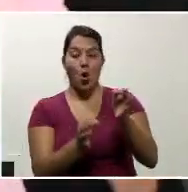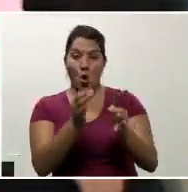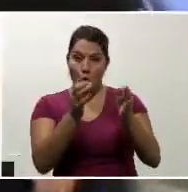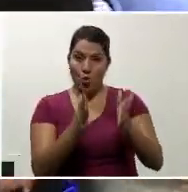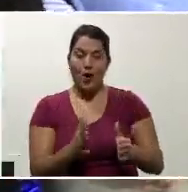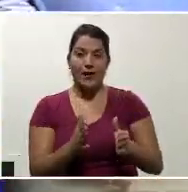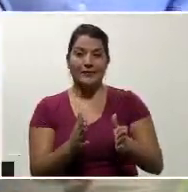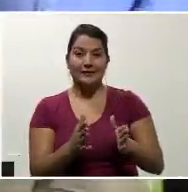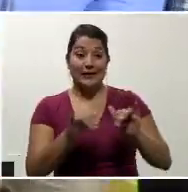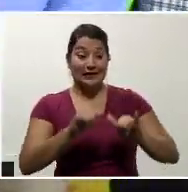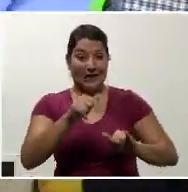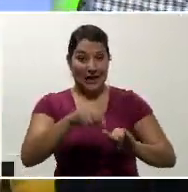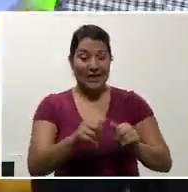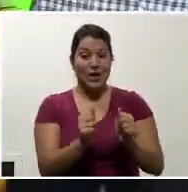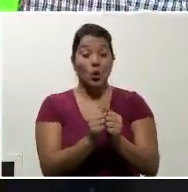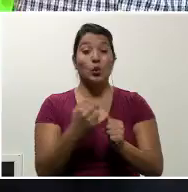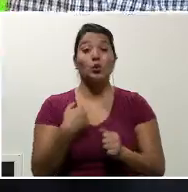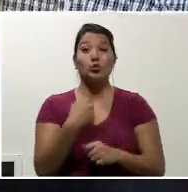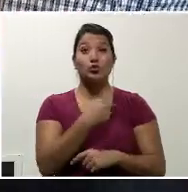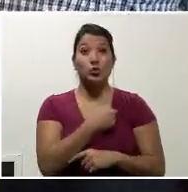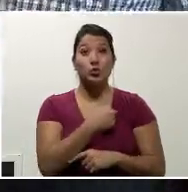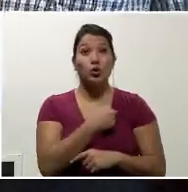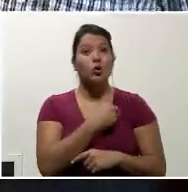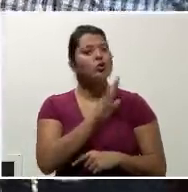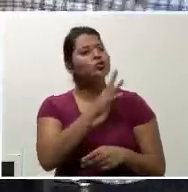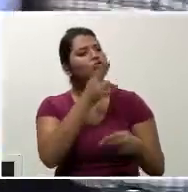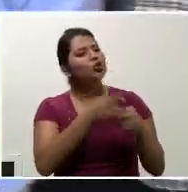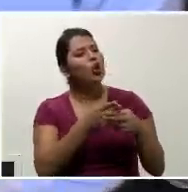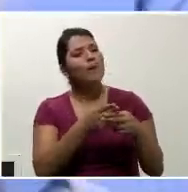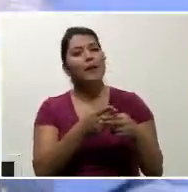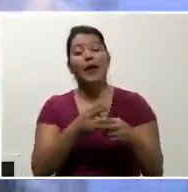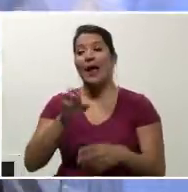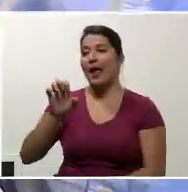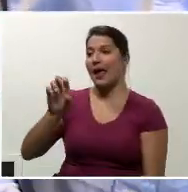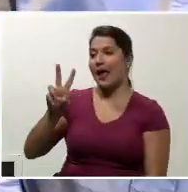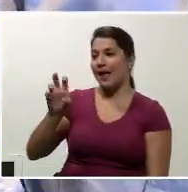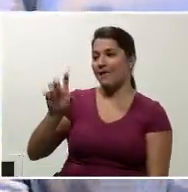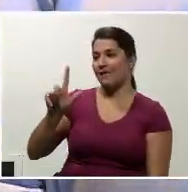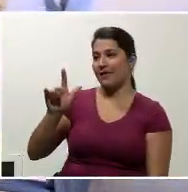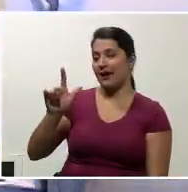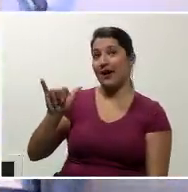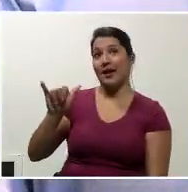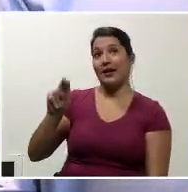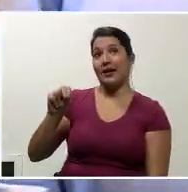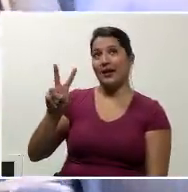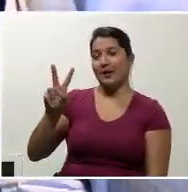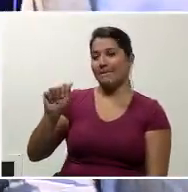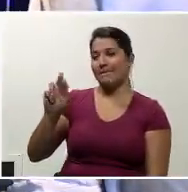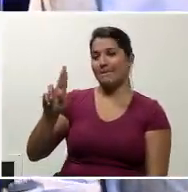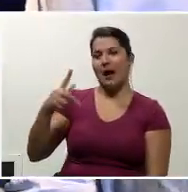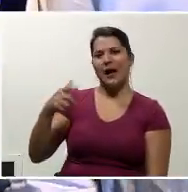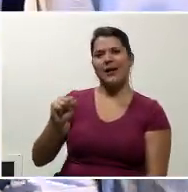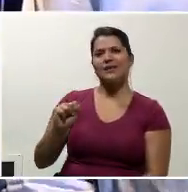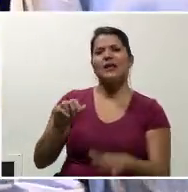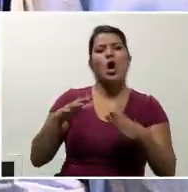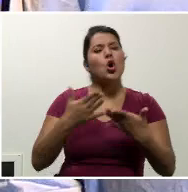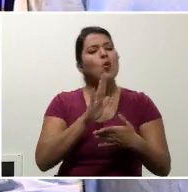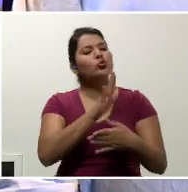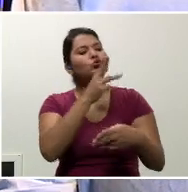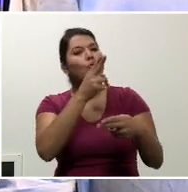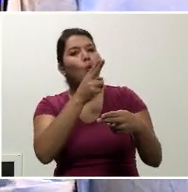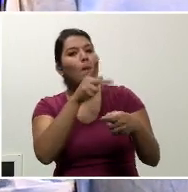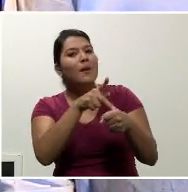que están acá también con nosotros. ¿Cuál es su nombre? Evelyn Vargas. Doña Evelyn, ¿cómo ha sido la participación? ¿Cómo es